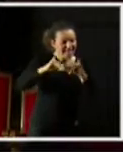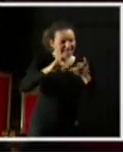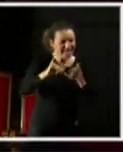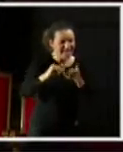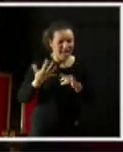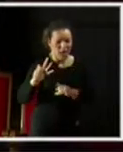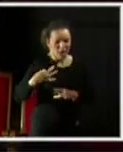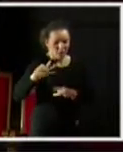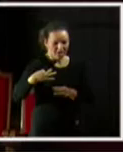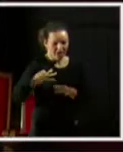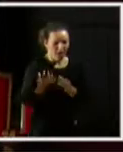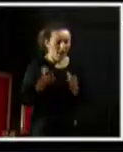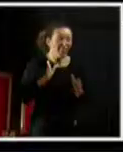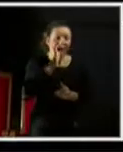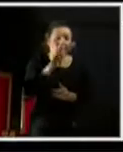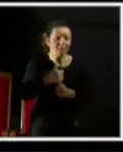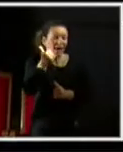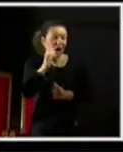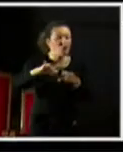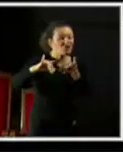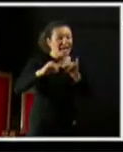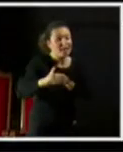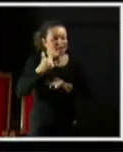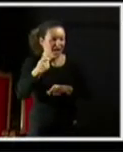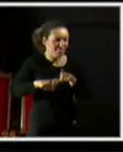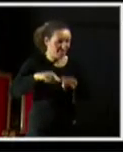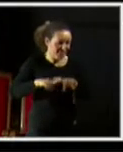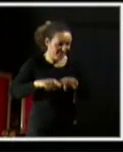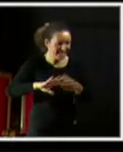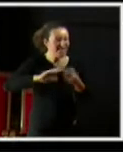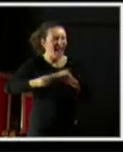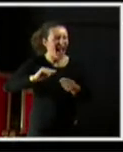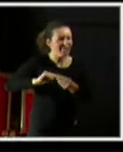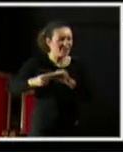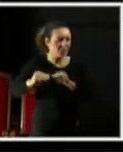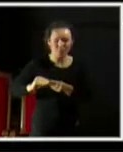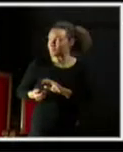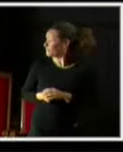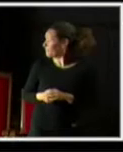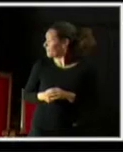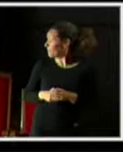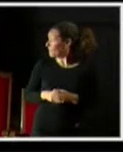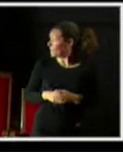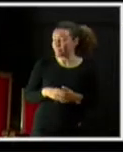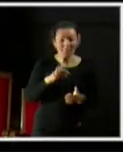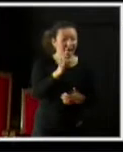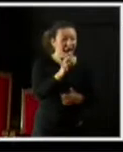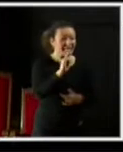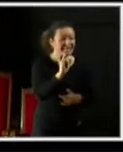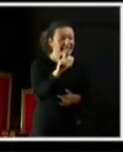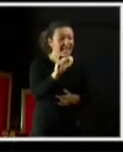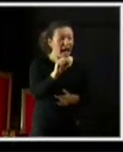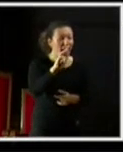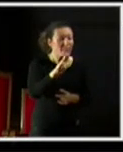concentrada o más diluida vamos a hacer último villancico en este caso dedicada las tilapias porque la terapia era el pez que probablemente